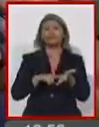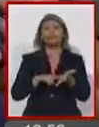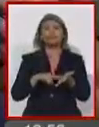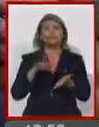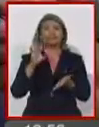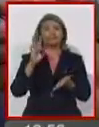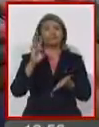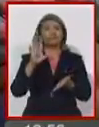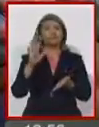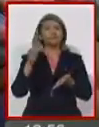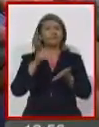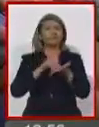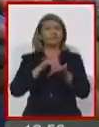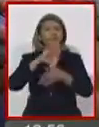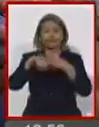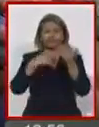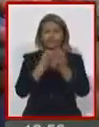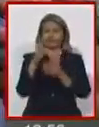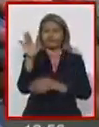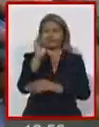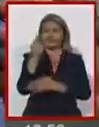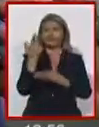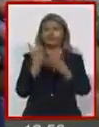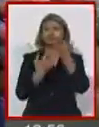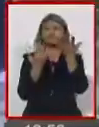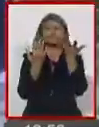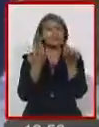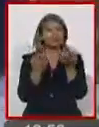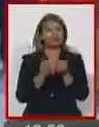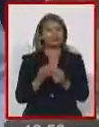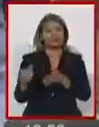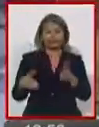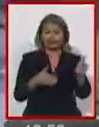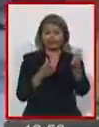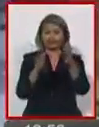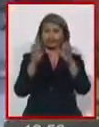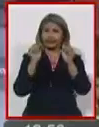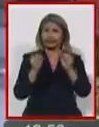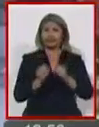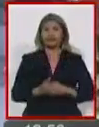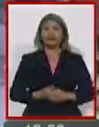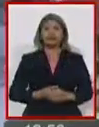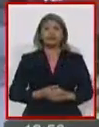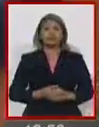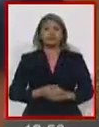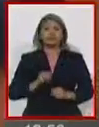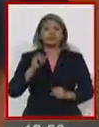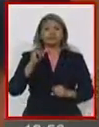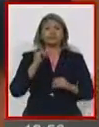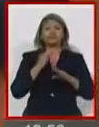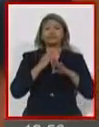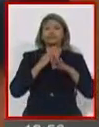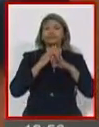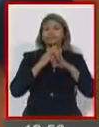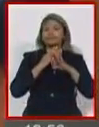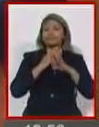75 mil firmas en todo el país. ¿Qué pretendemos? El camino para poder impugnar la resolución del